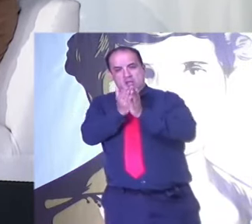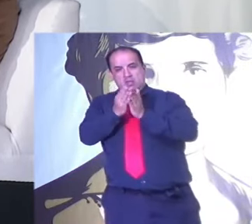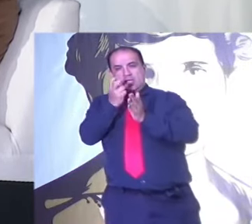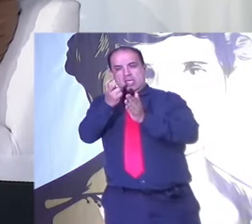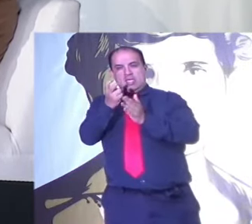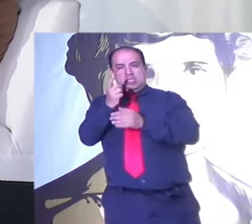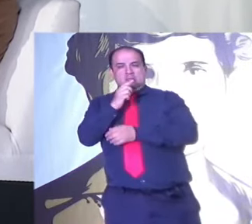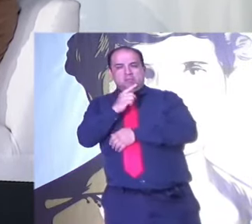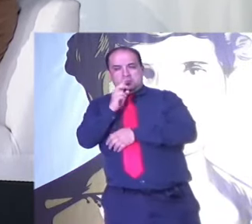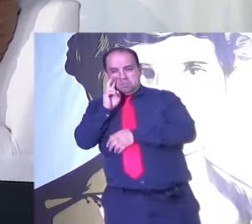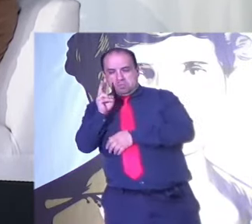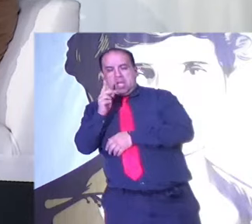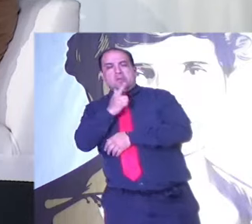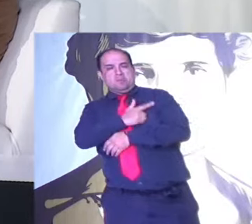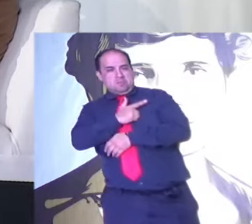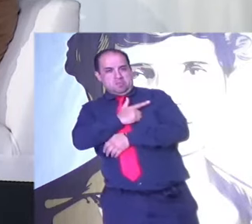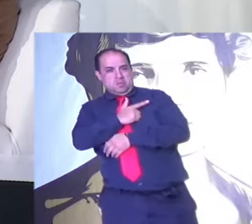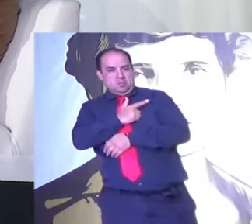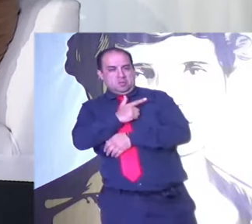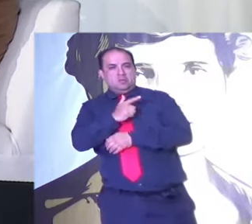gustó. No fue que,